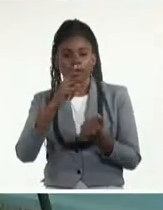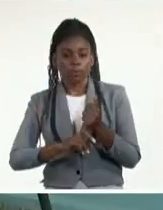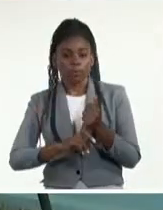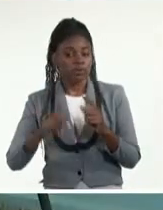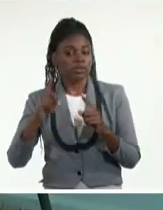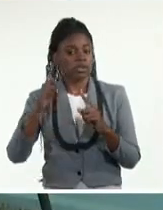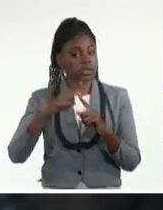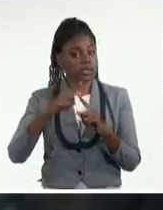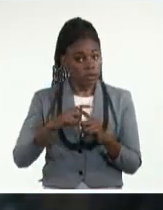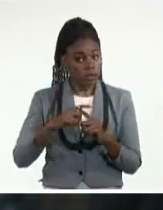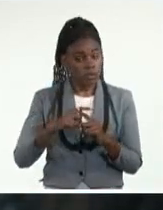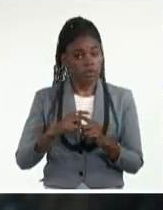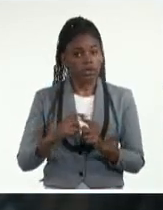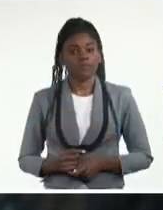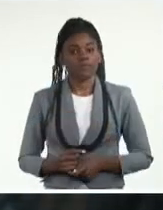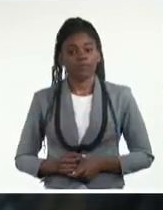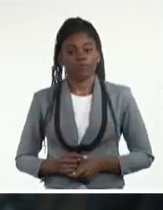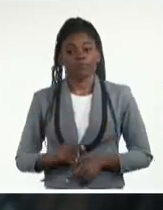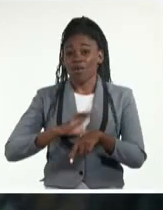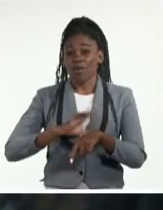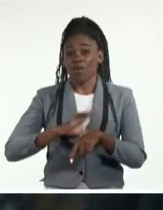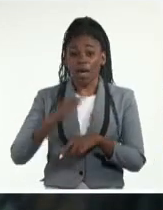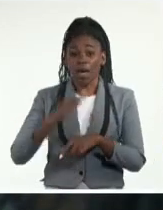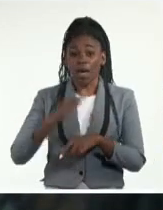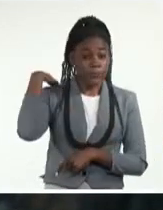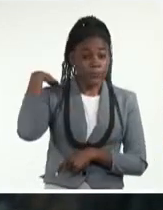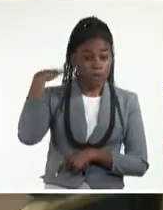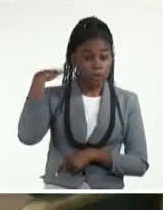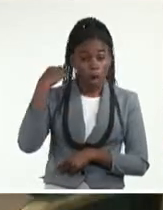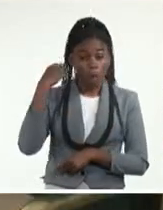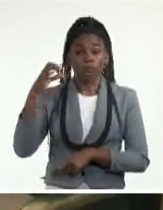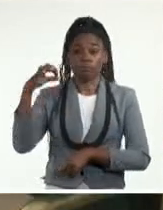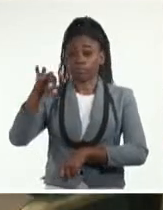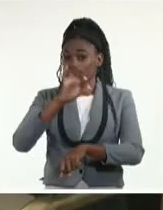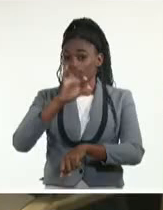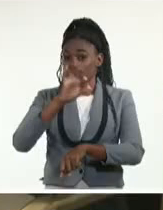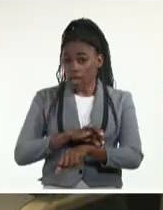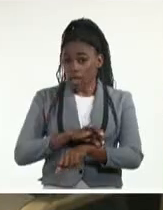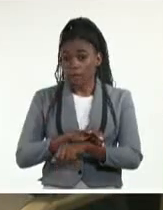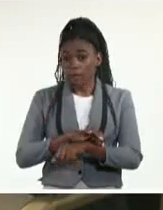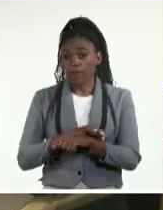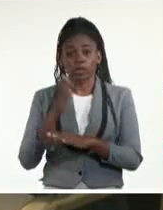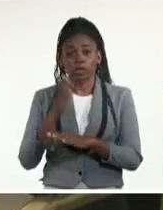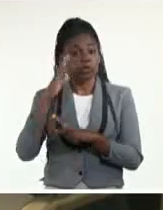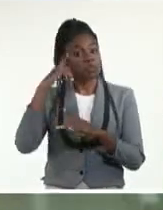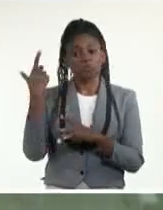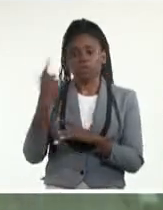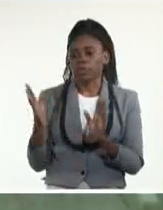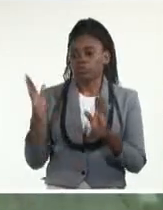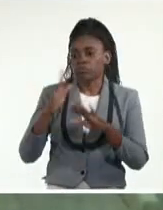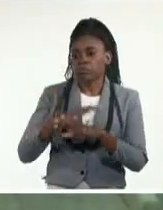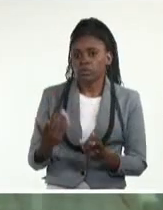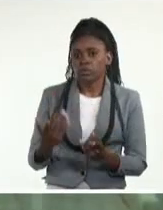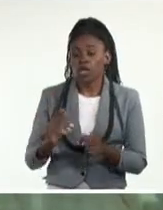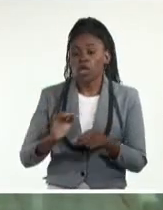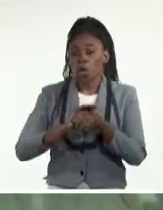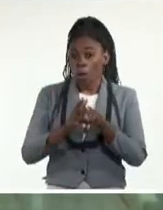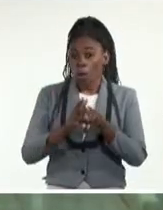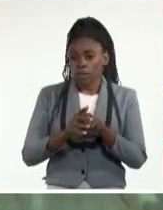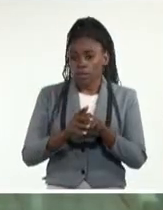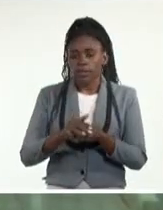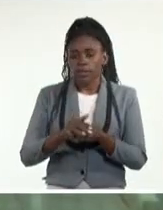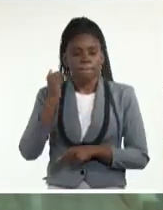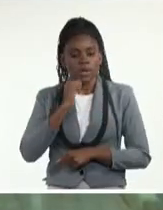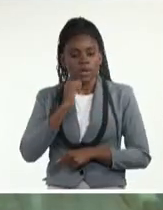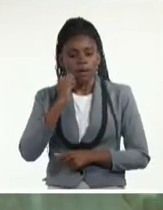Enfermedades como la bronquiolitis, el dengue, la hepatitis aguda grave de causa desconocida y la COVID-19 marcaron el